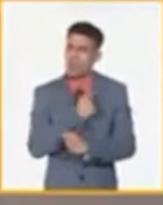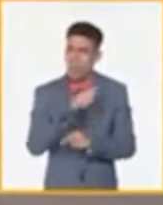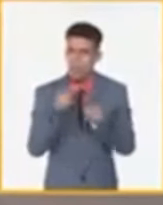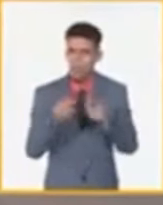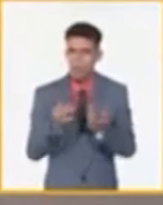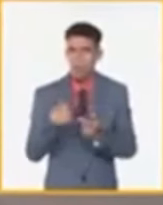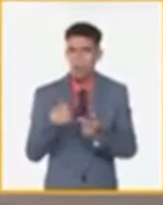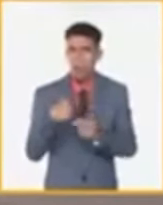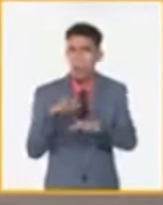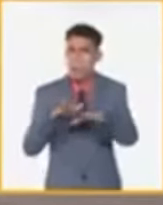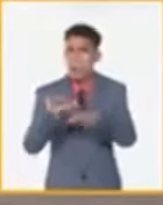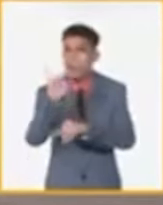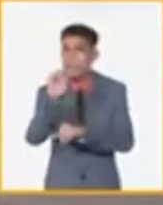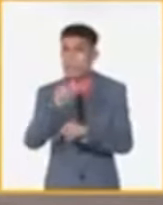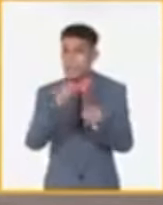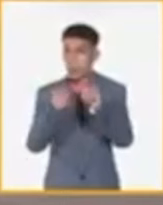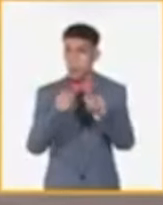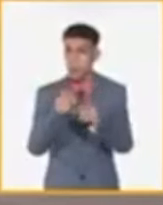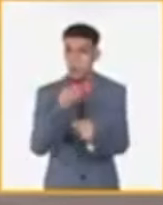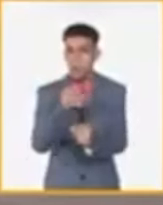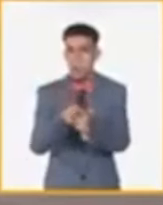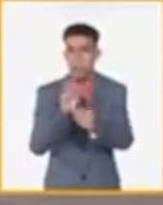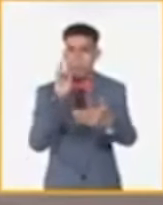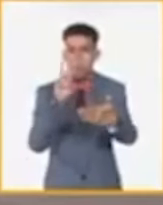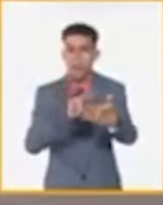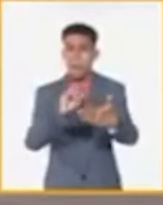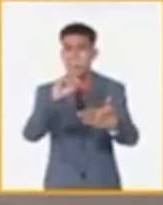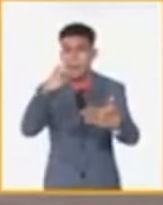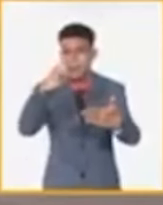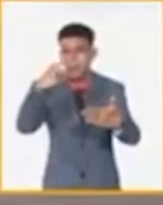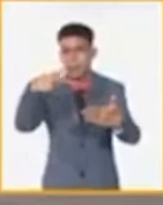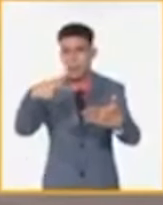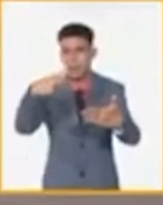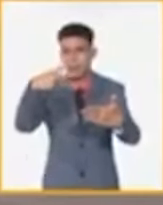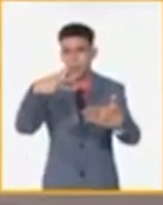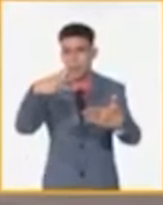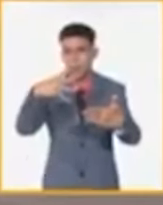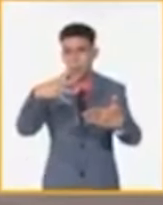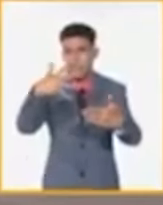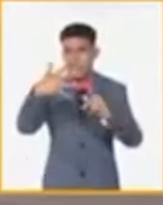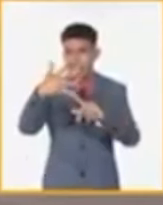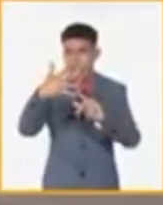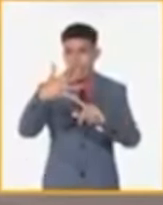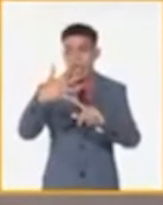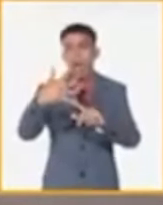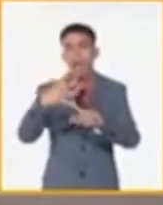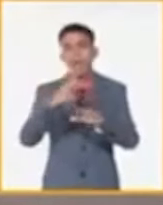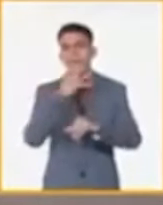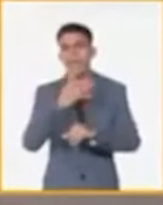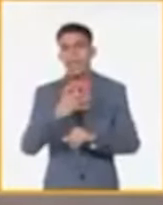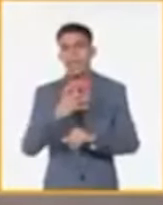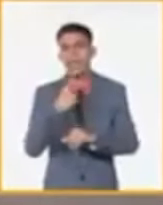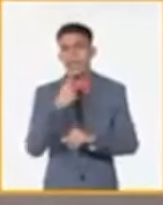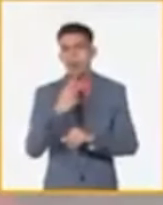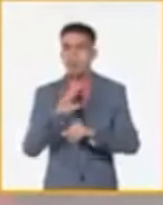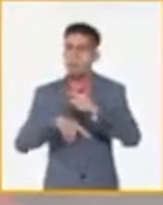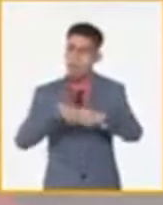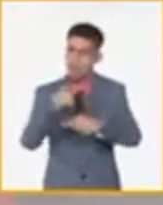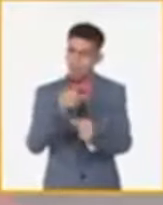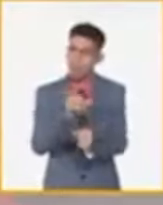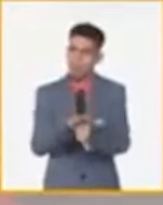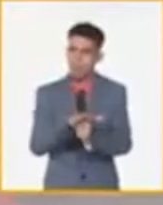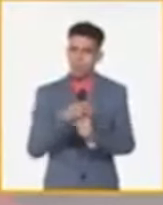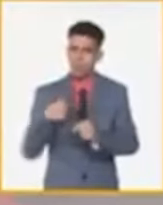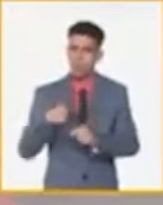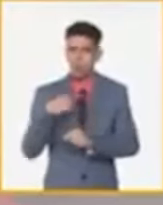empi a ler primeira segunda quando eui na quinta ele dig manhã nem pesamos Qual é a minha interpretação